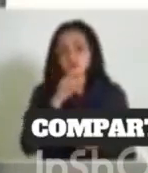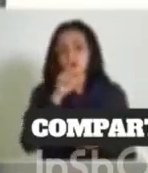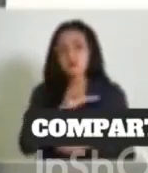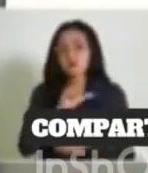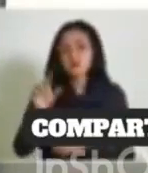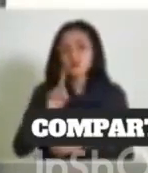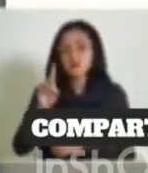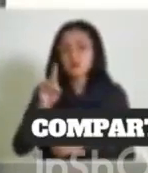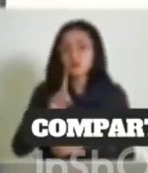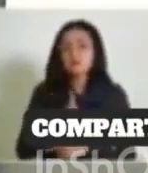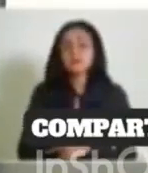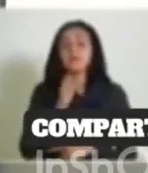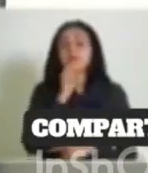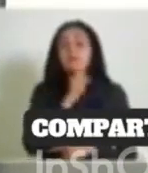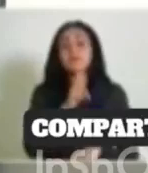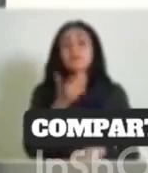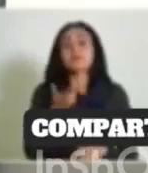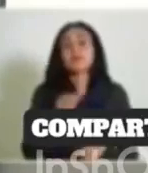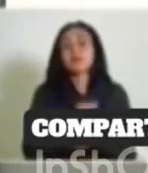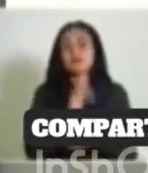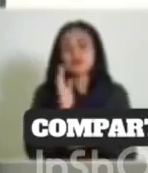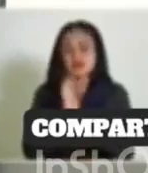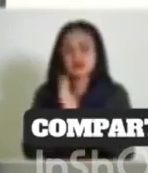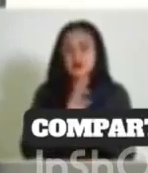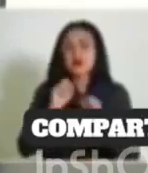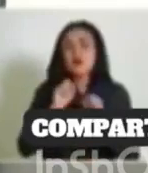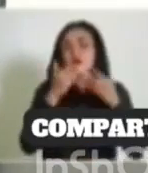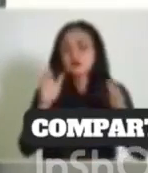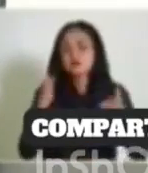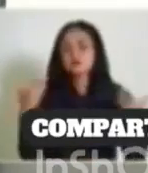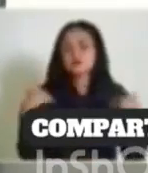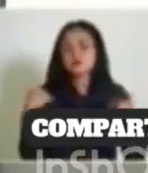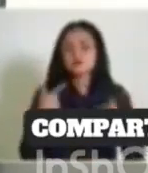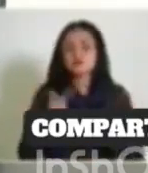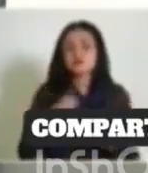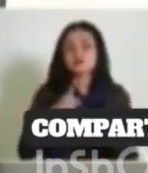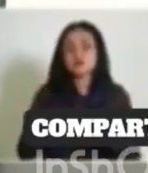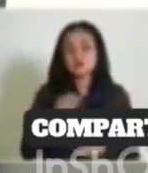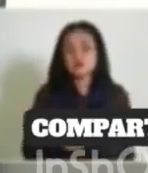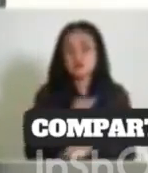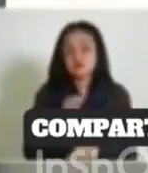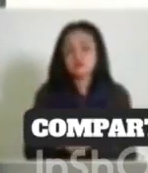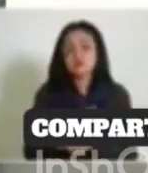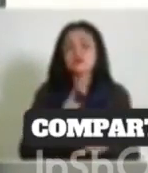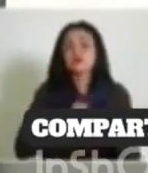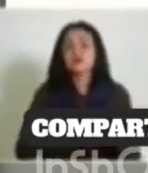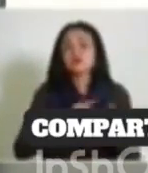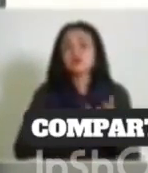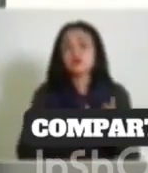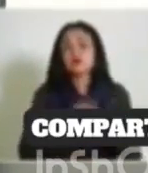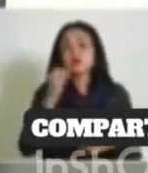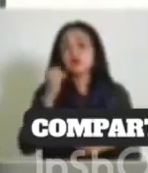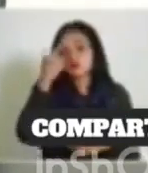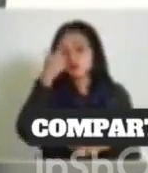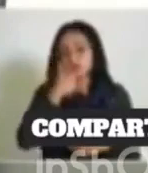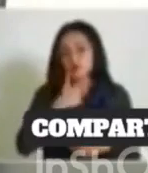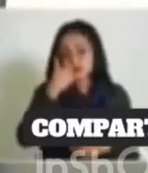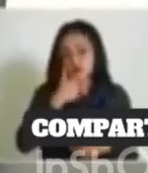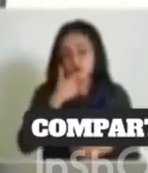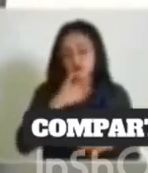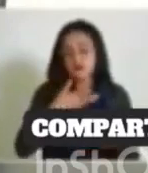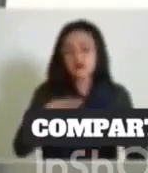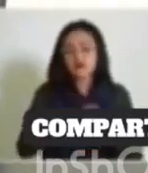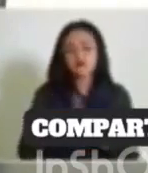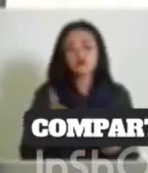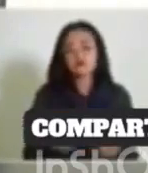a domingo. Los autocinemas y experiencias en espacios abiertos desde el interior de los vehículos operarán con un horario de cierre a las 9 de la noche,